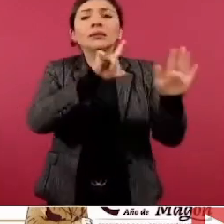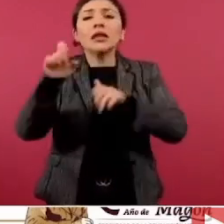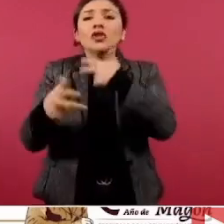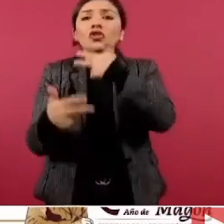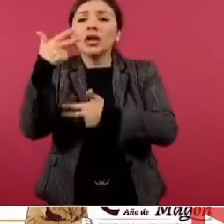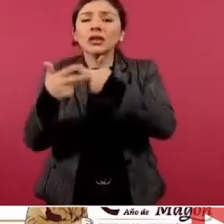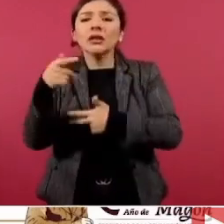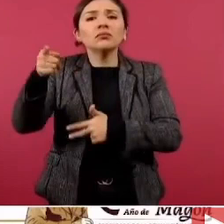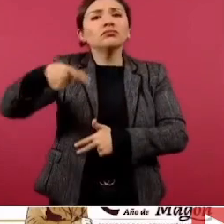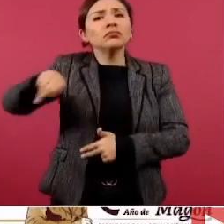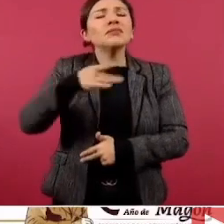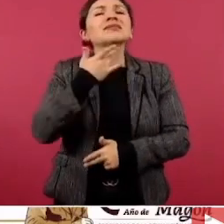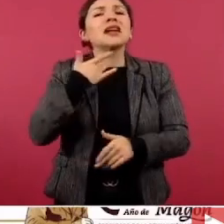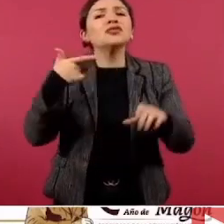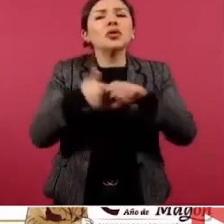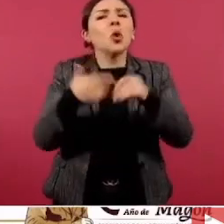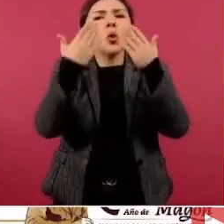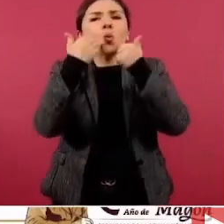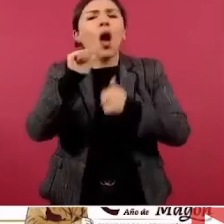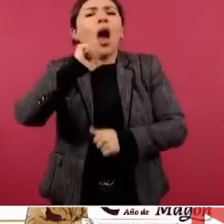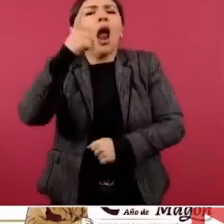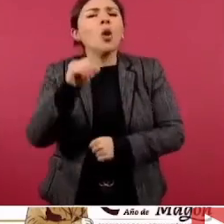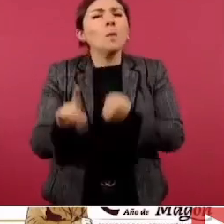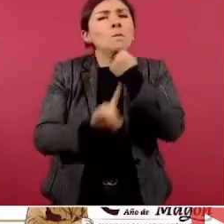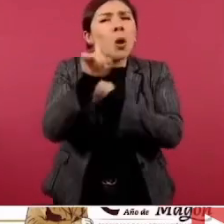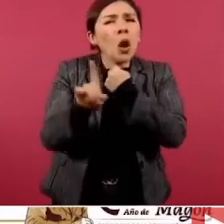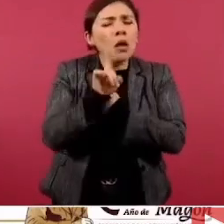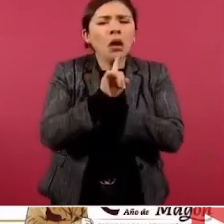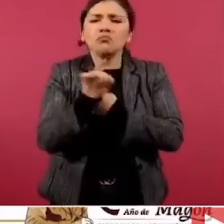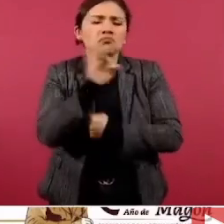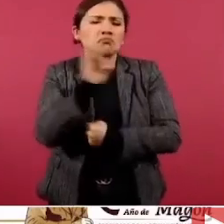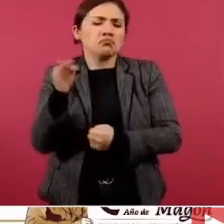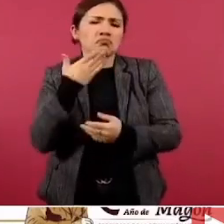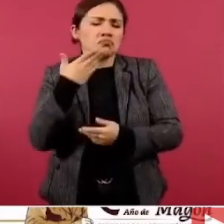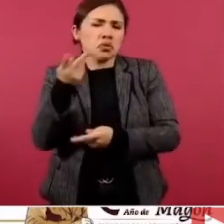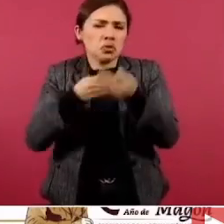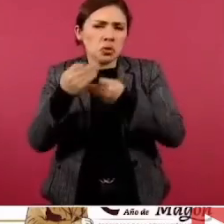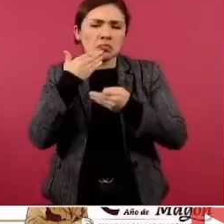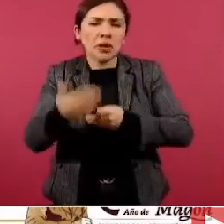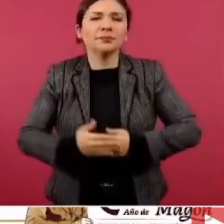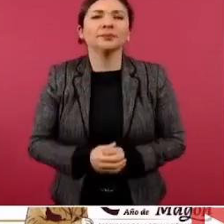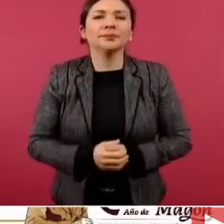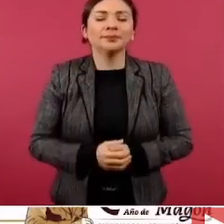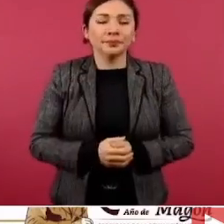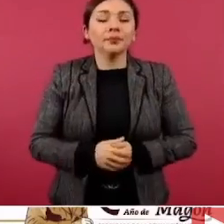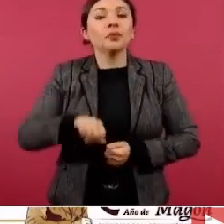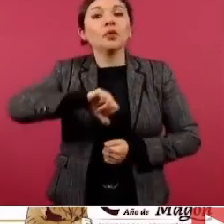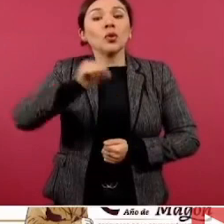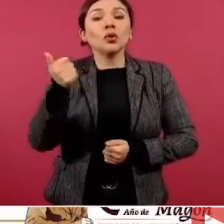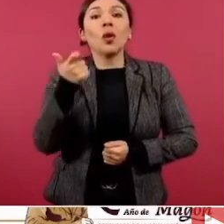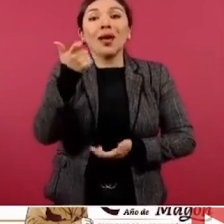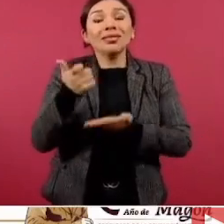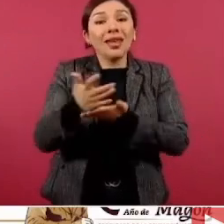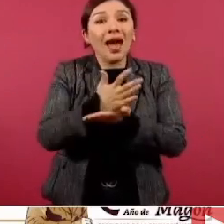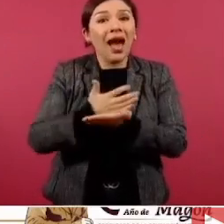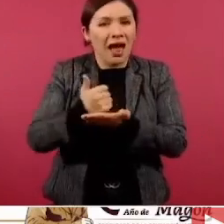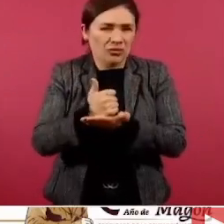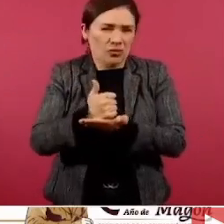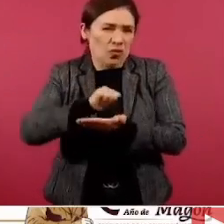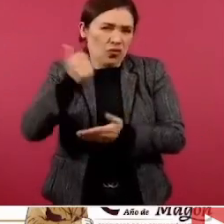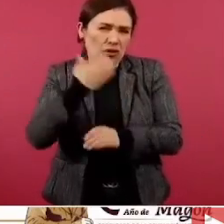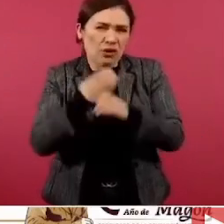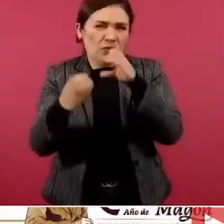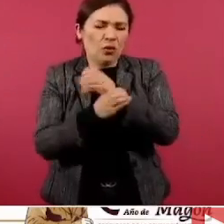gasolineras no presentaron situaciones fuera de la norma. Ahora, sin contar el margen de ganancia